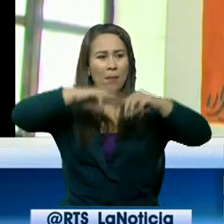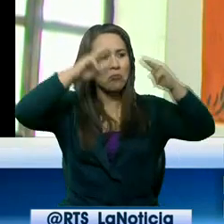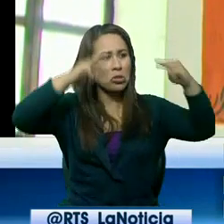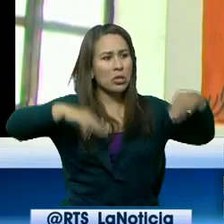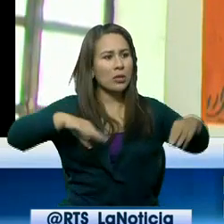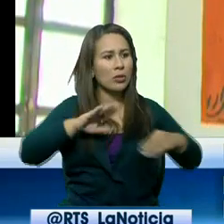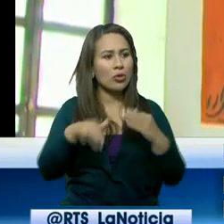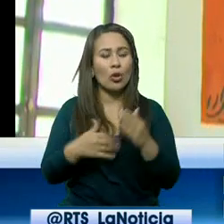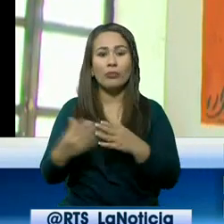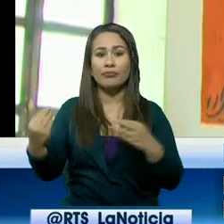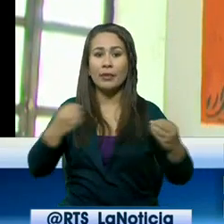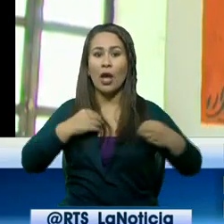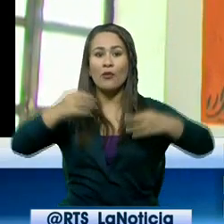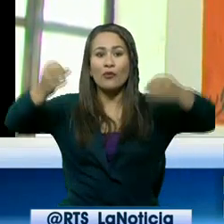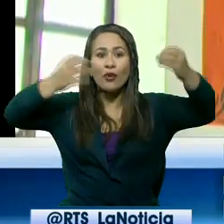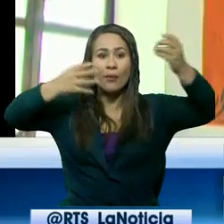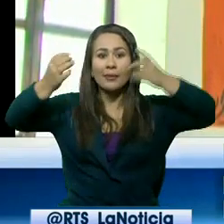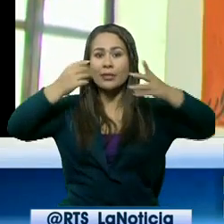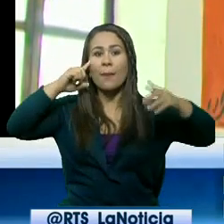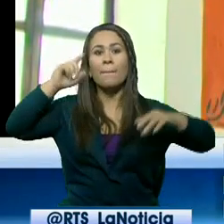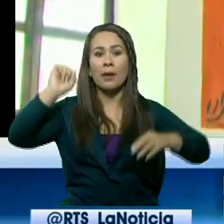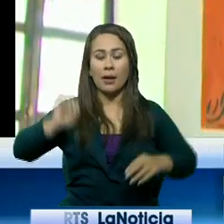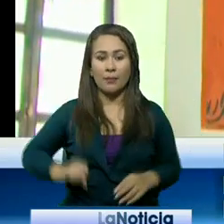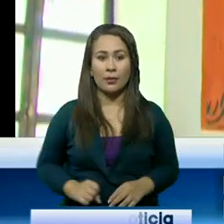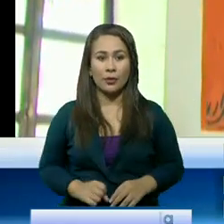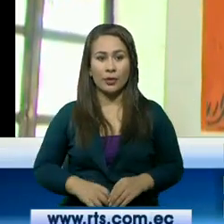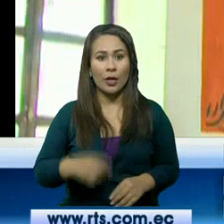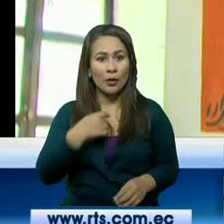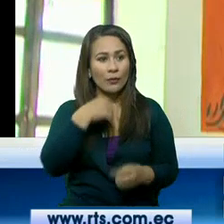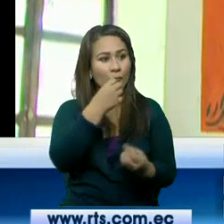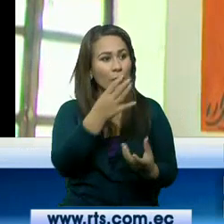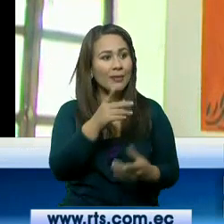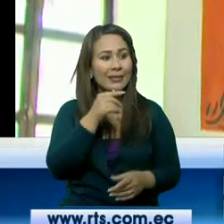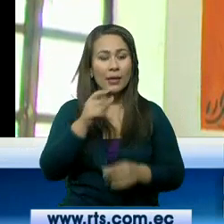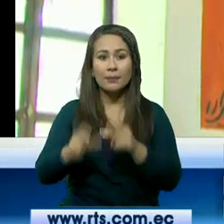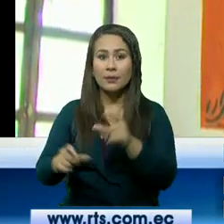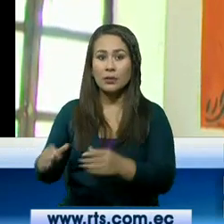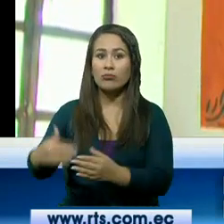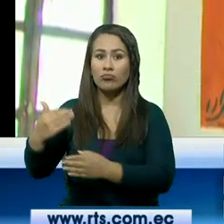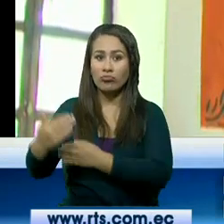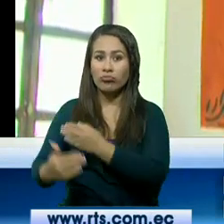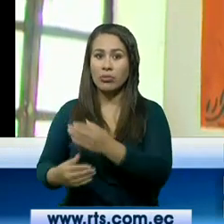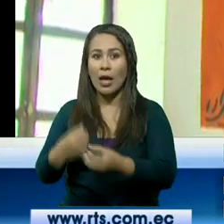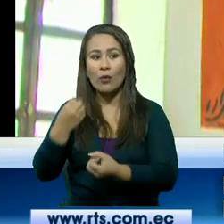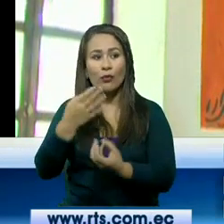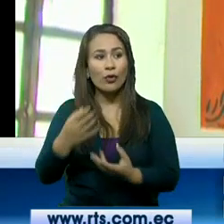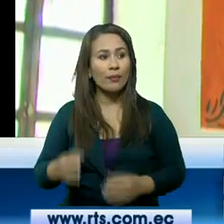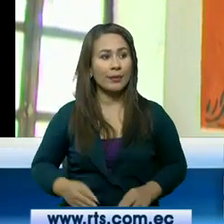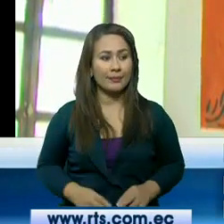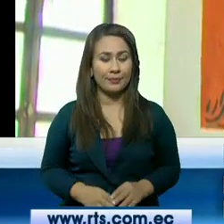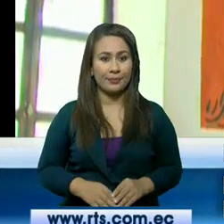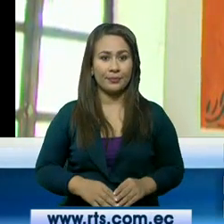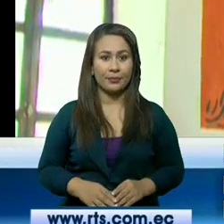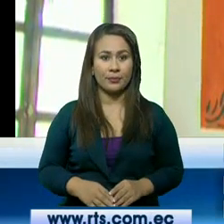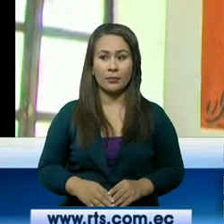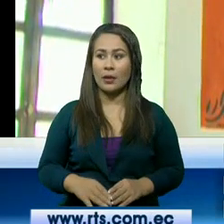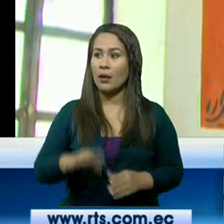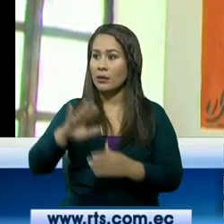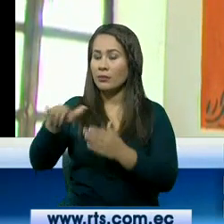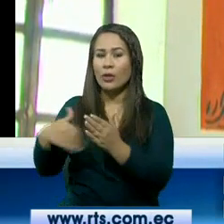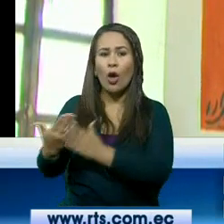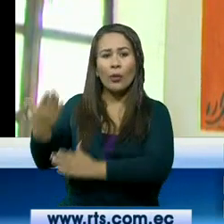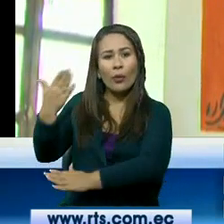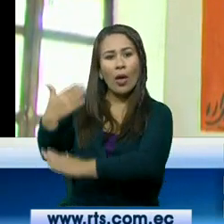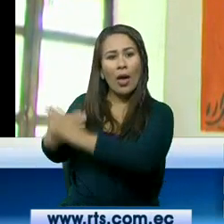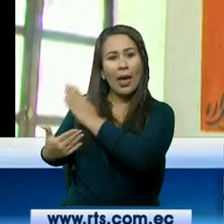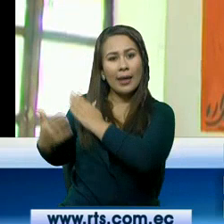arqueológicos nos proveen de información para contar a las siguientes generaciones de que desde la antigüedad